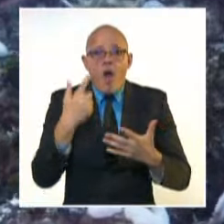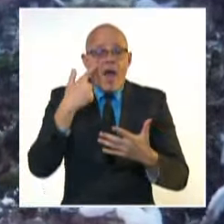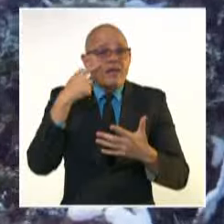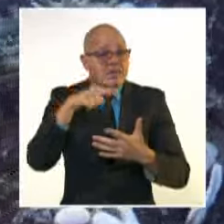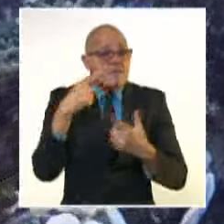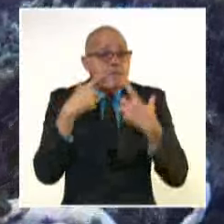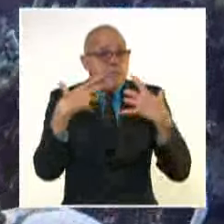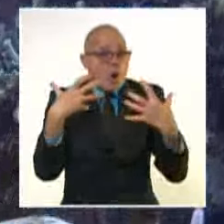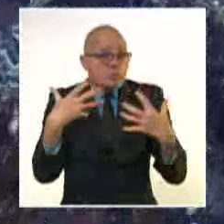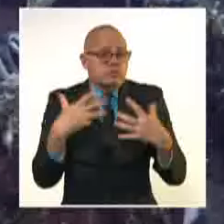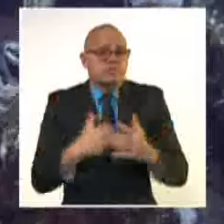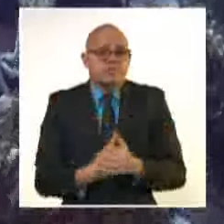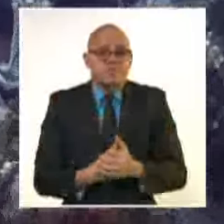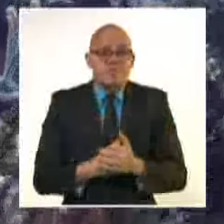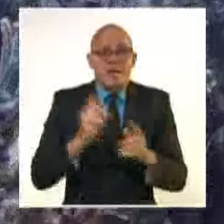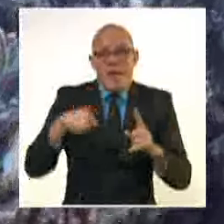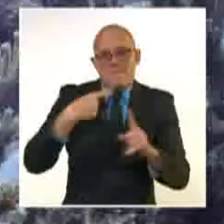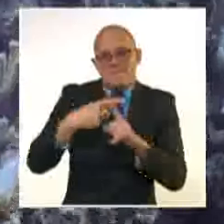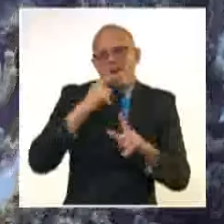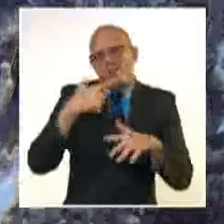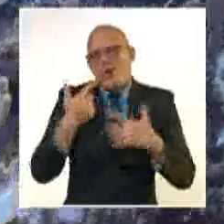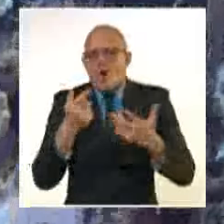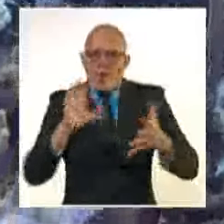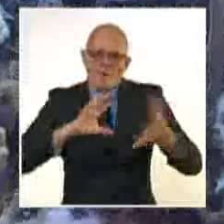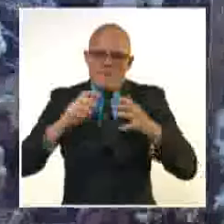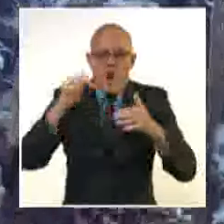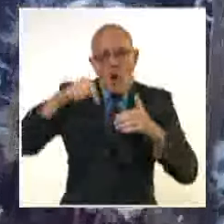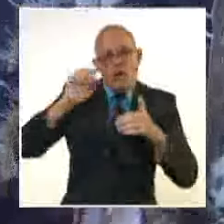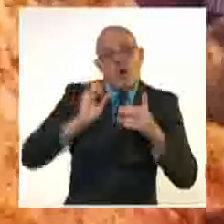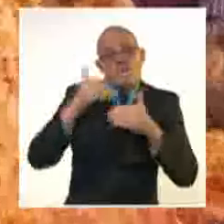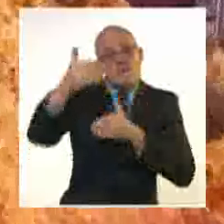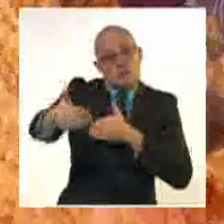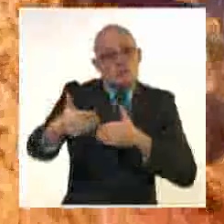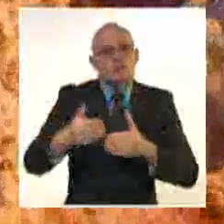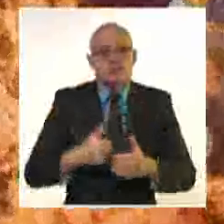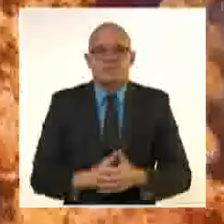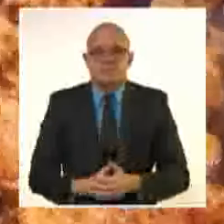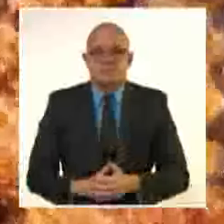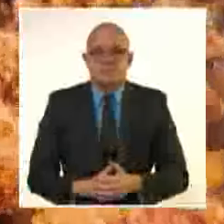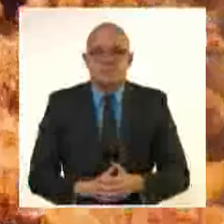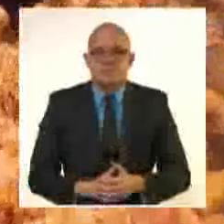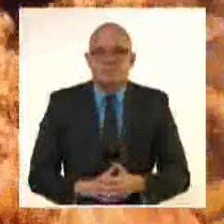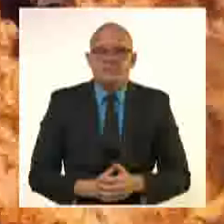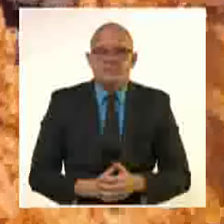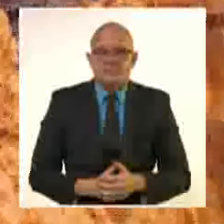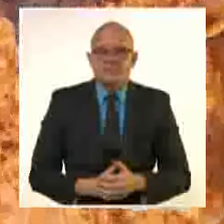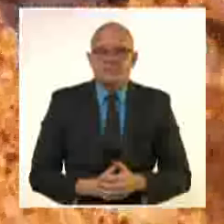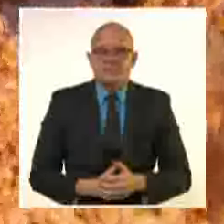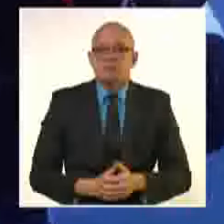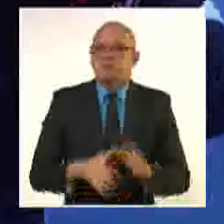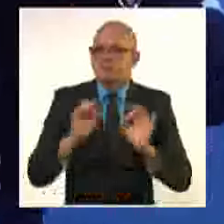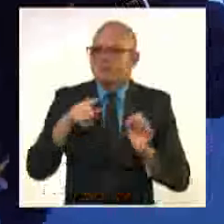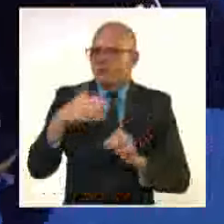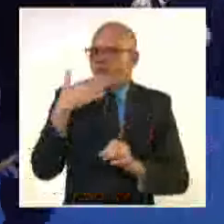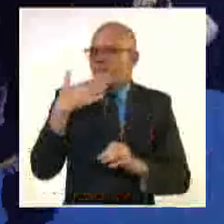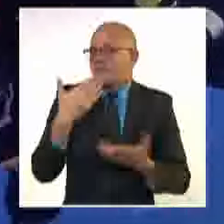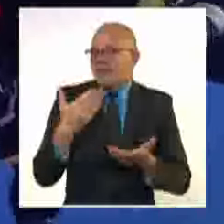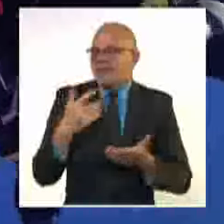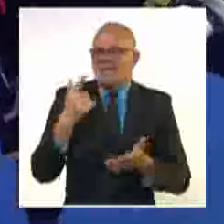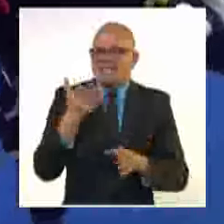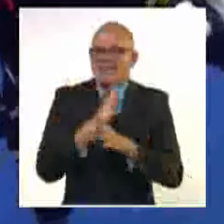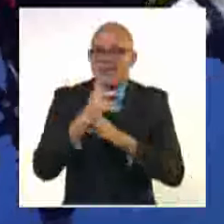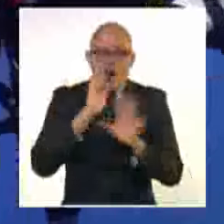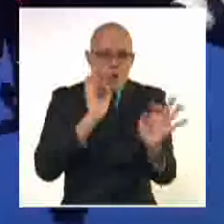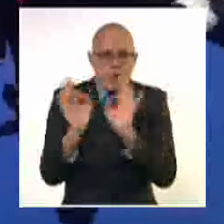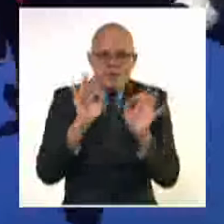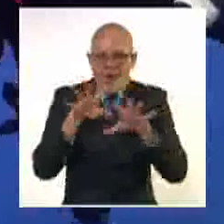arrecifes frente al escenario actual y futuro de cambio climático. Se trata de una apuesta por salvaguardar esos ecosistemas